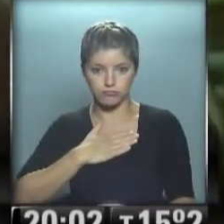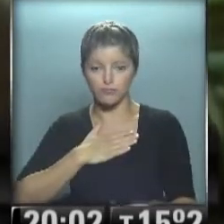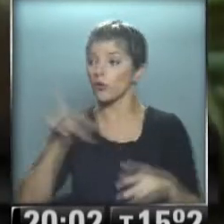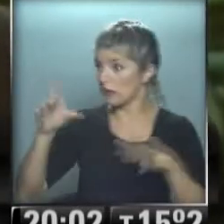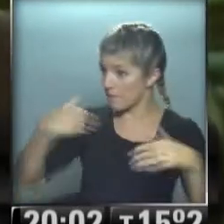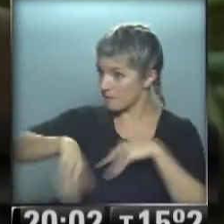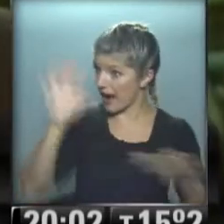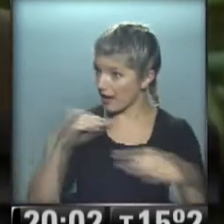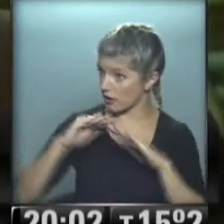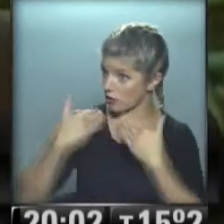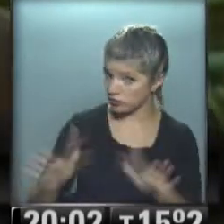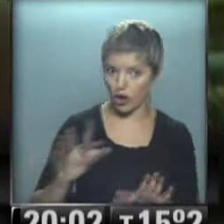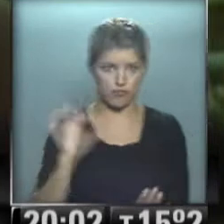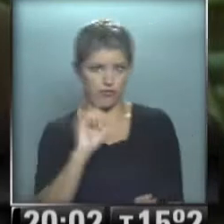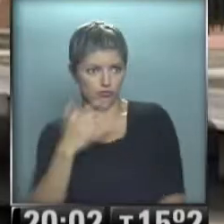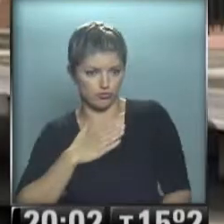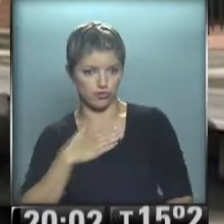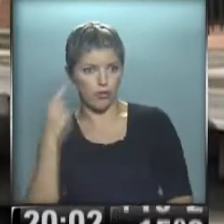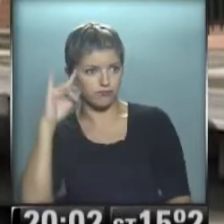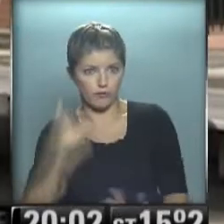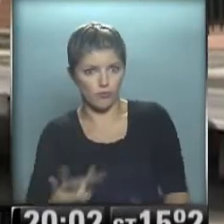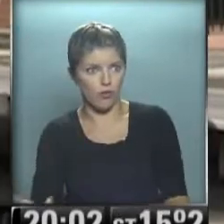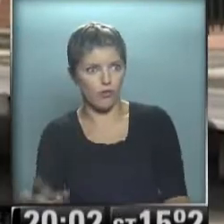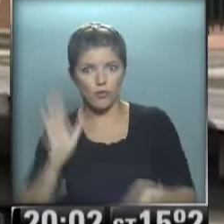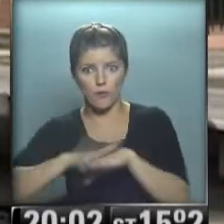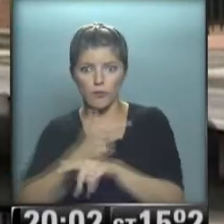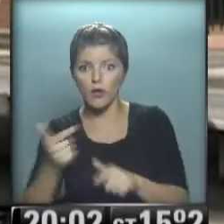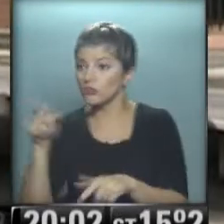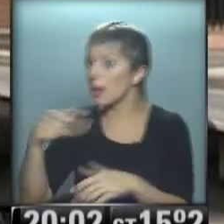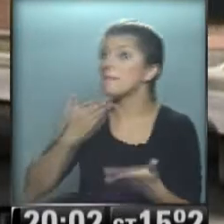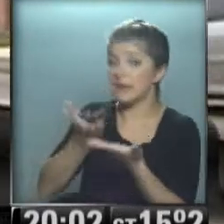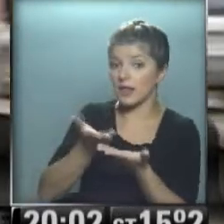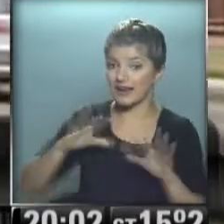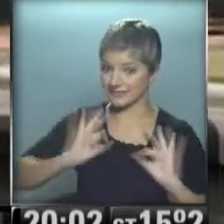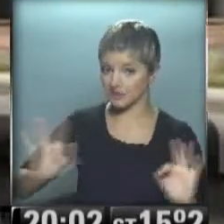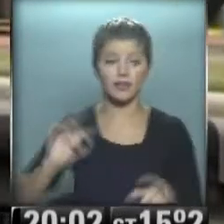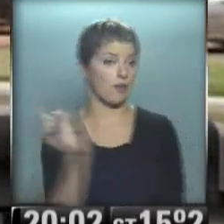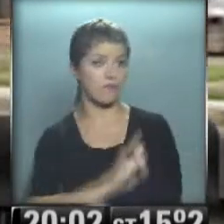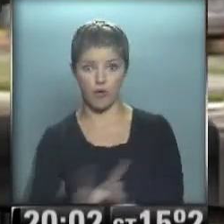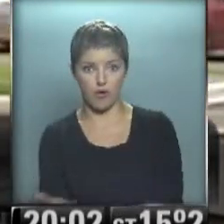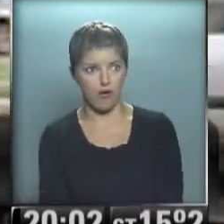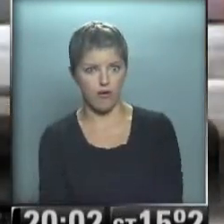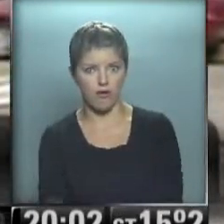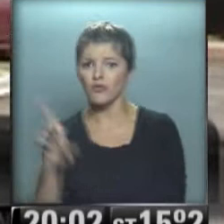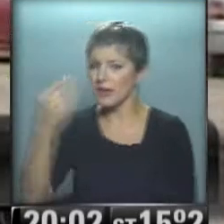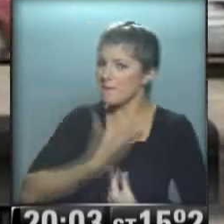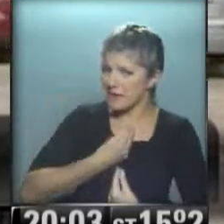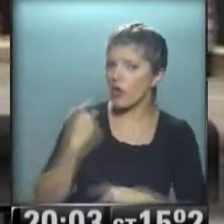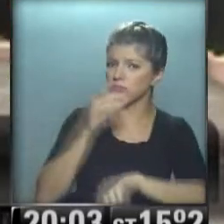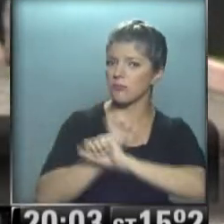renunciar? De ninguna manera, si le estoy diciendo que soy inocente. ¿Usted va a pedir licencia? De ninguna manera. ¿Tiene miedo de ir